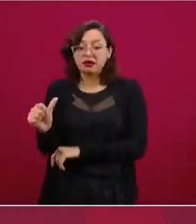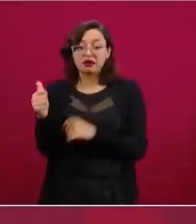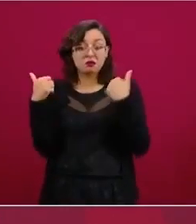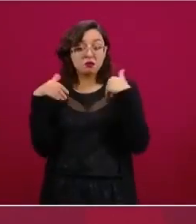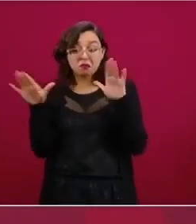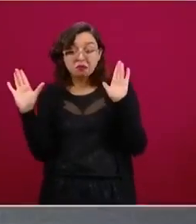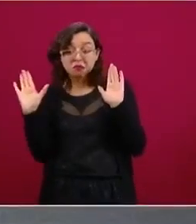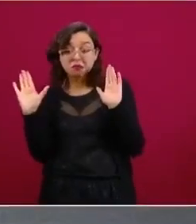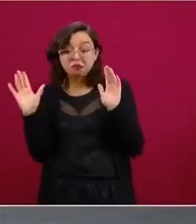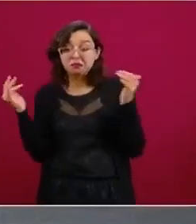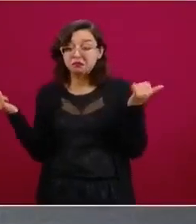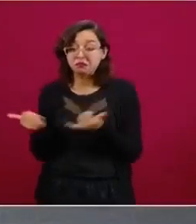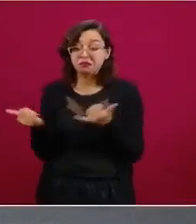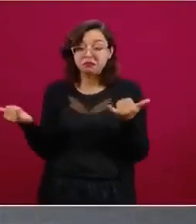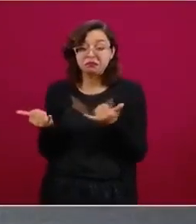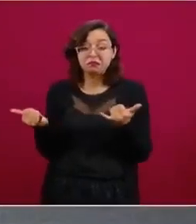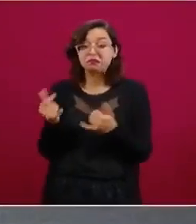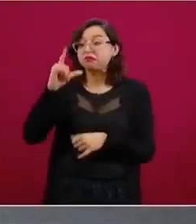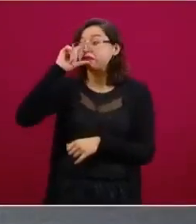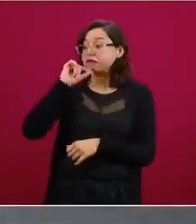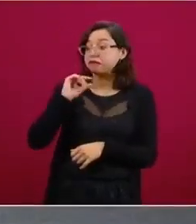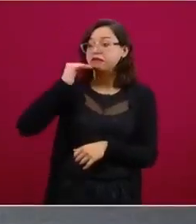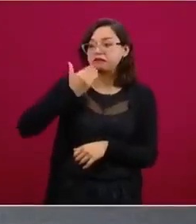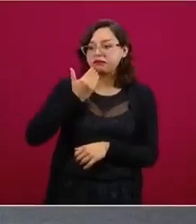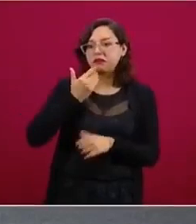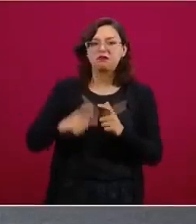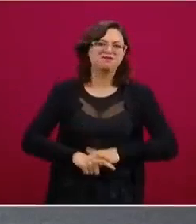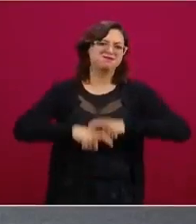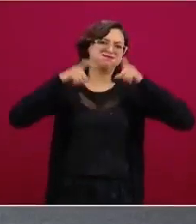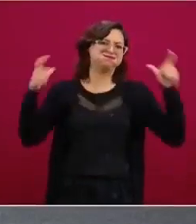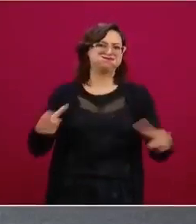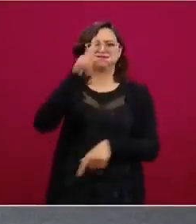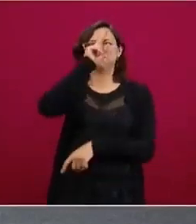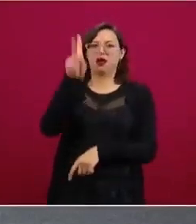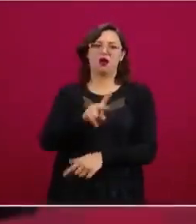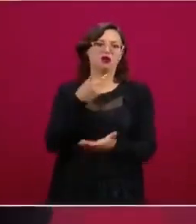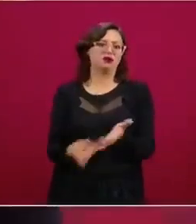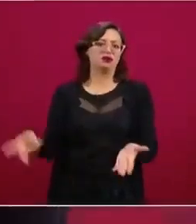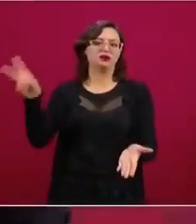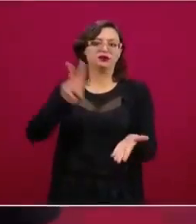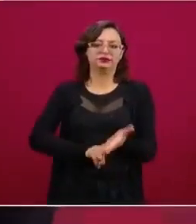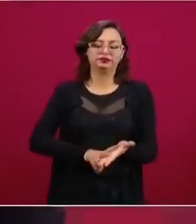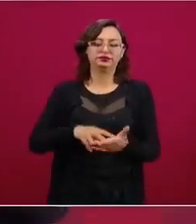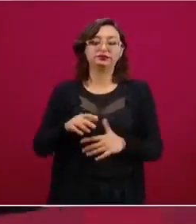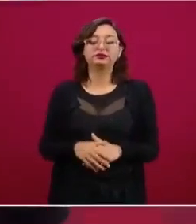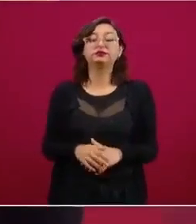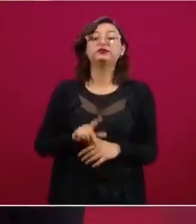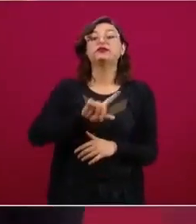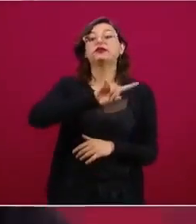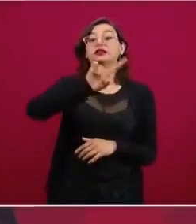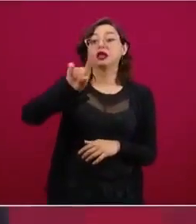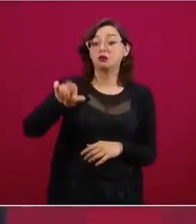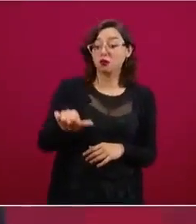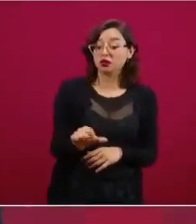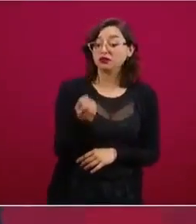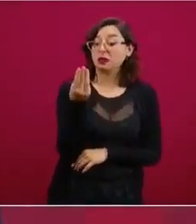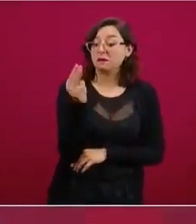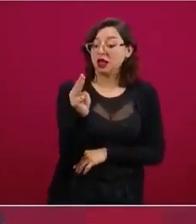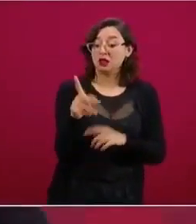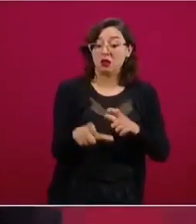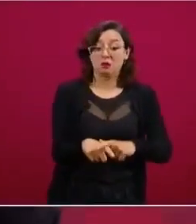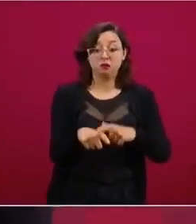hacen incompletas, insuficientes o mal. Posterior al punto máximo, al acme, al pico de la curva